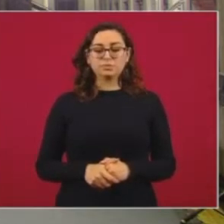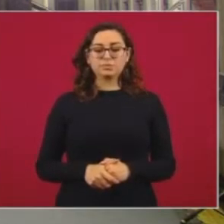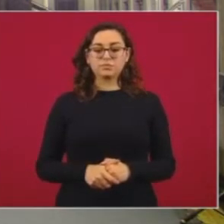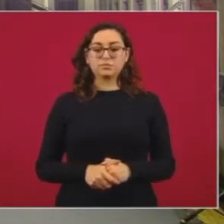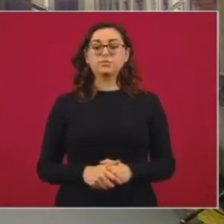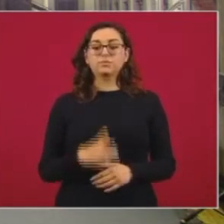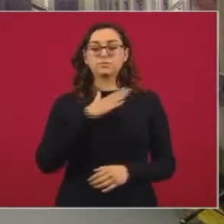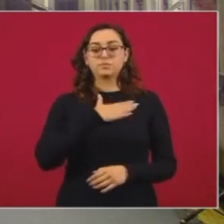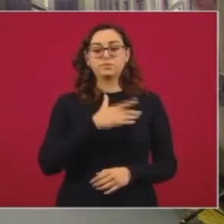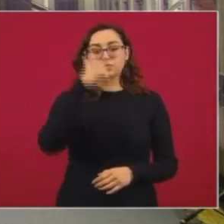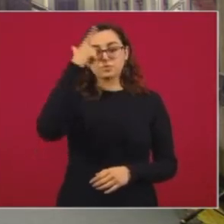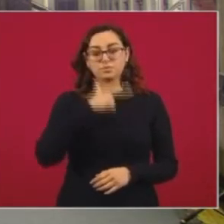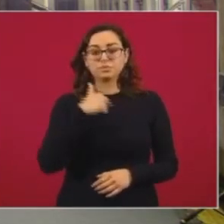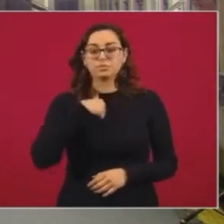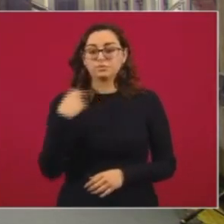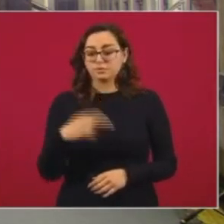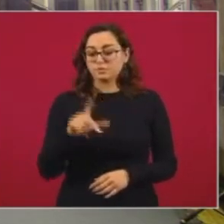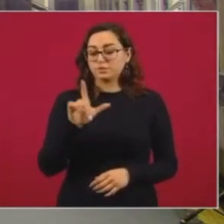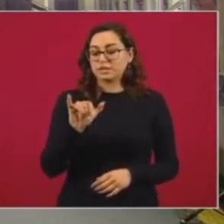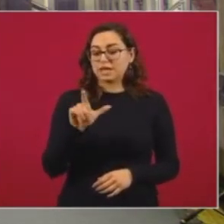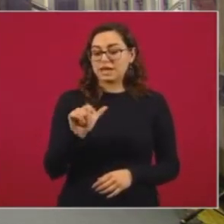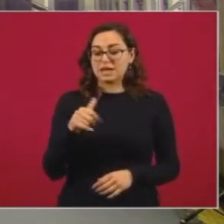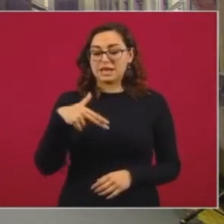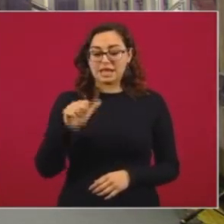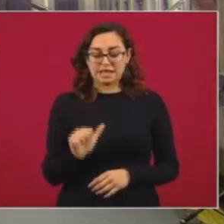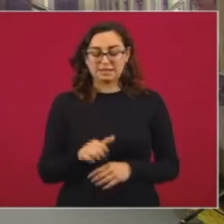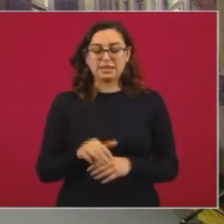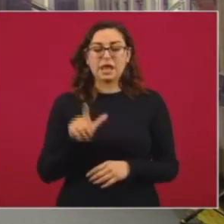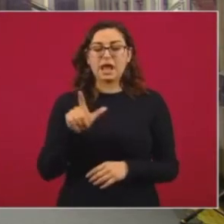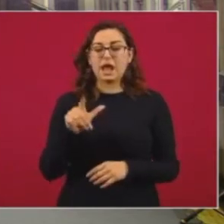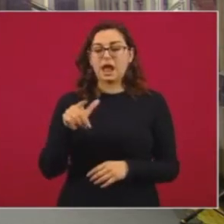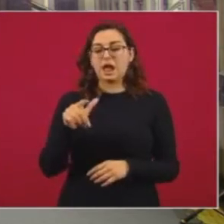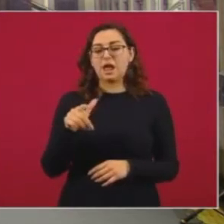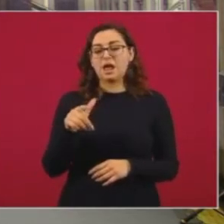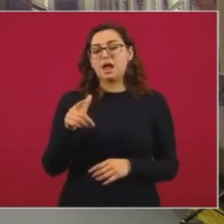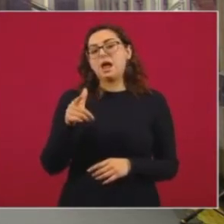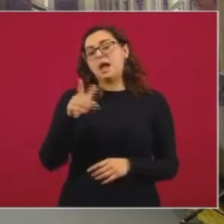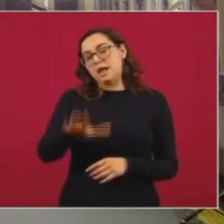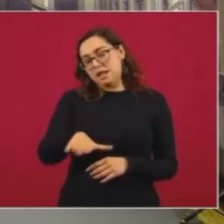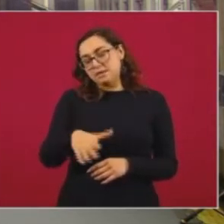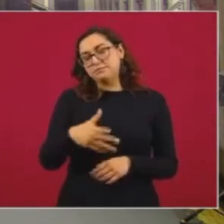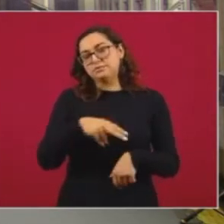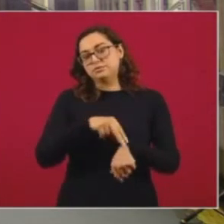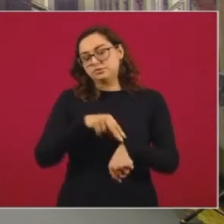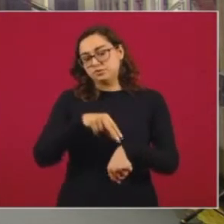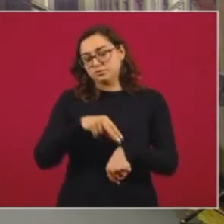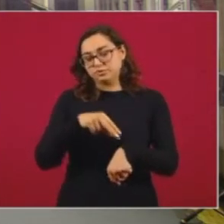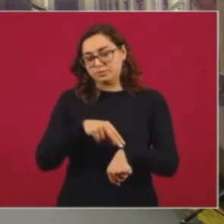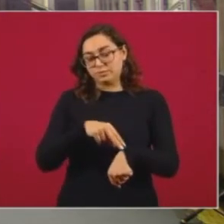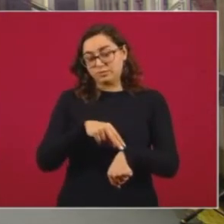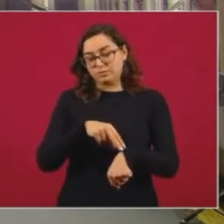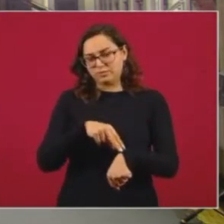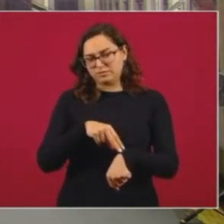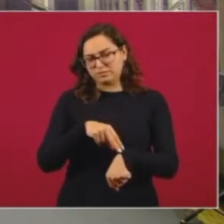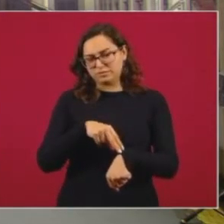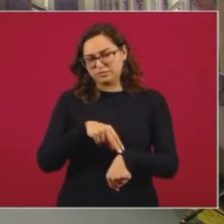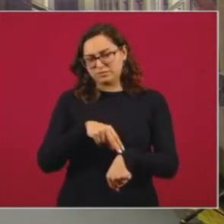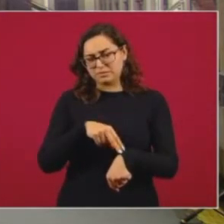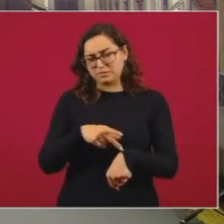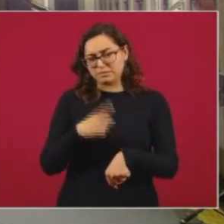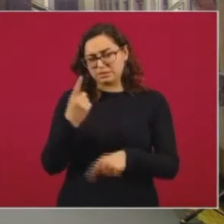Buenas noches, Liliana Noble, de Pulso Saludable. Doctor Gatell, se publicó en la revista Nature